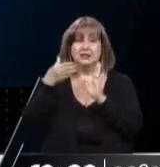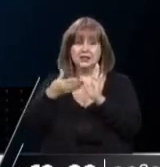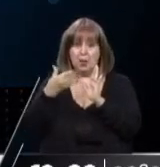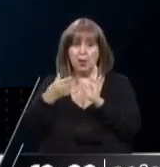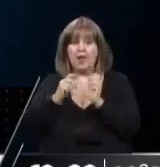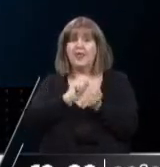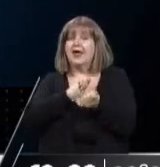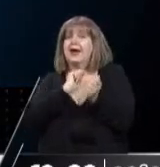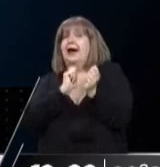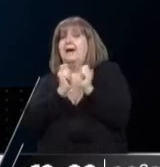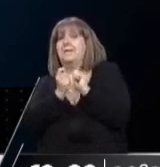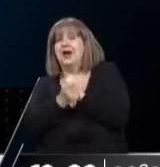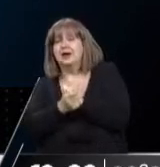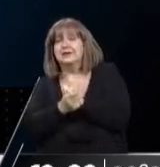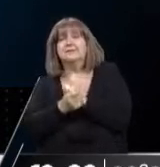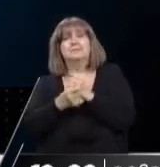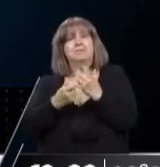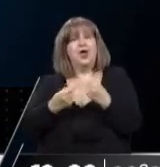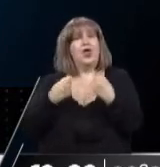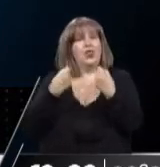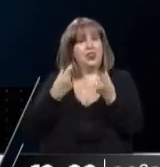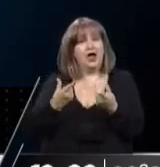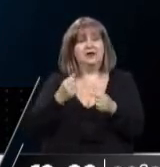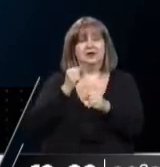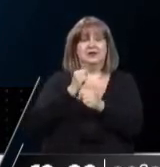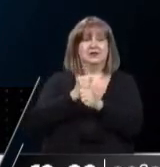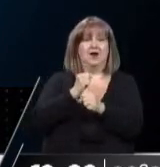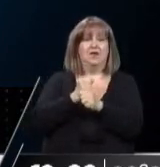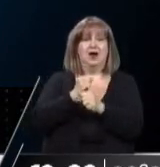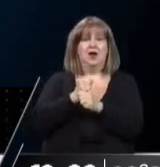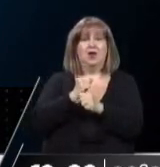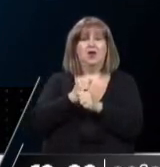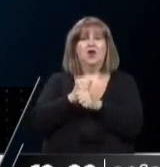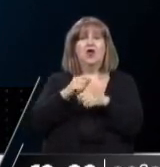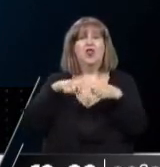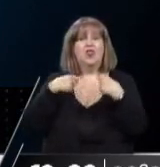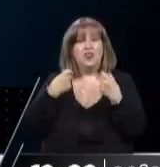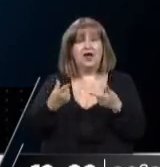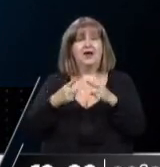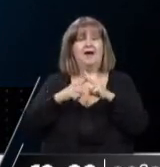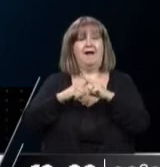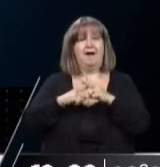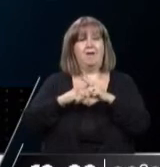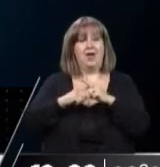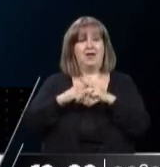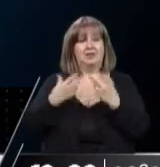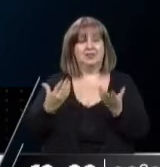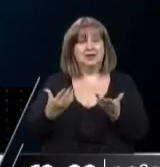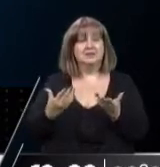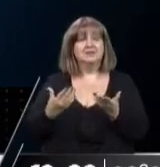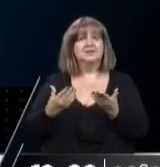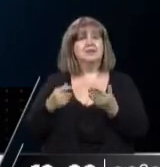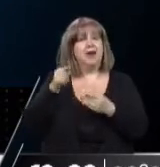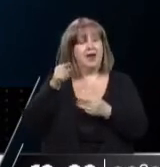asistencias desde el punto de vista social en la posibilidad de de que sean formas de trabajo